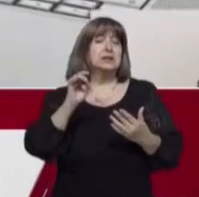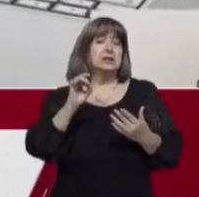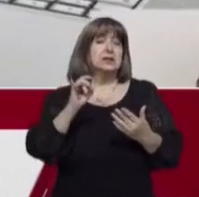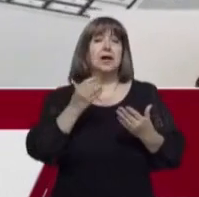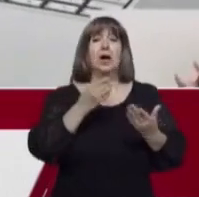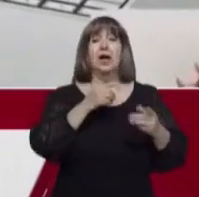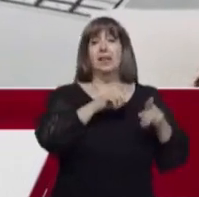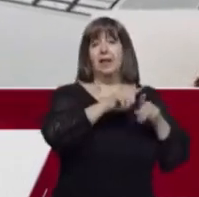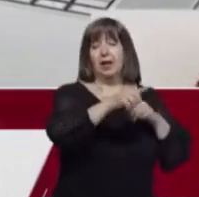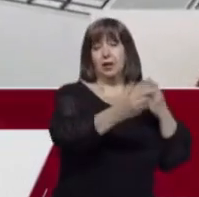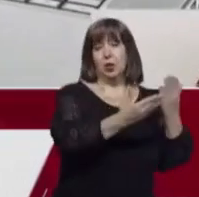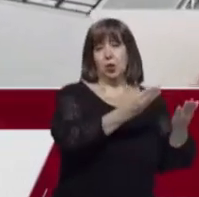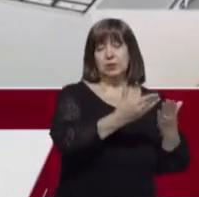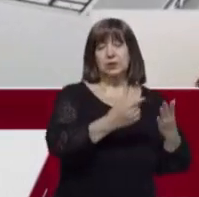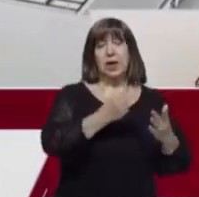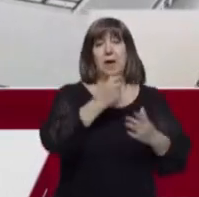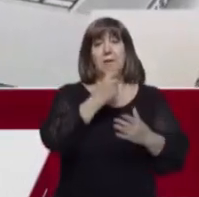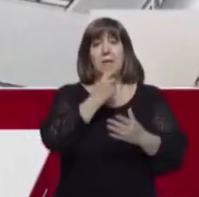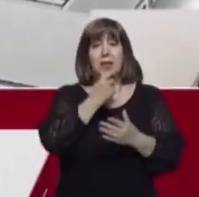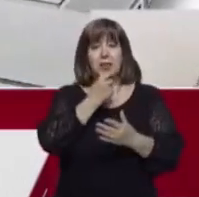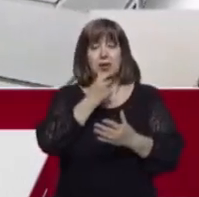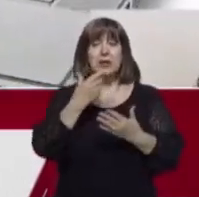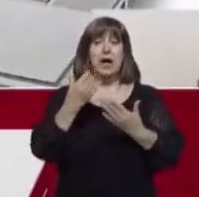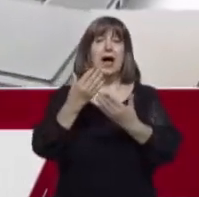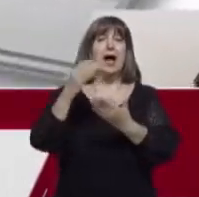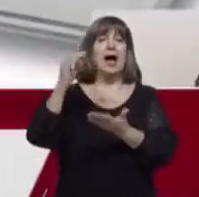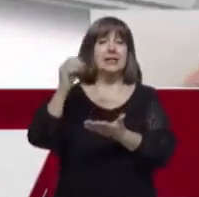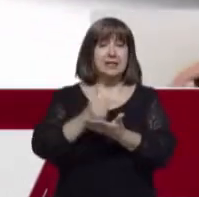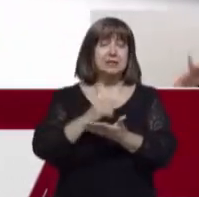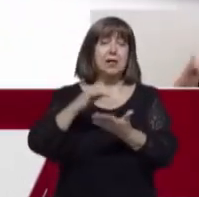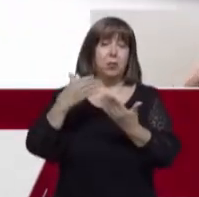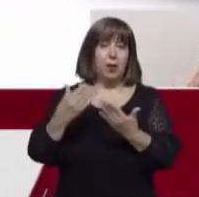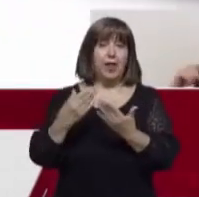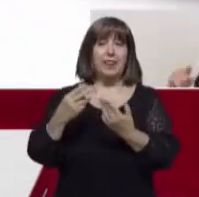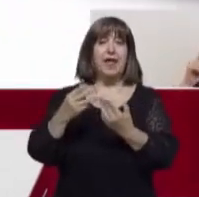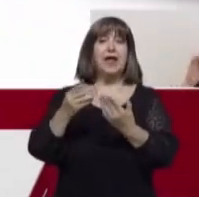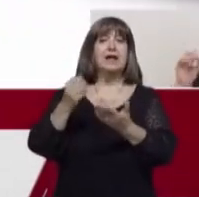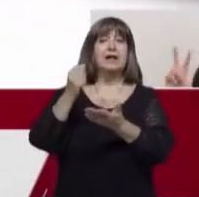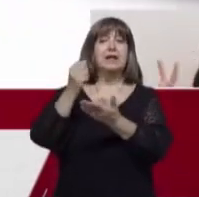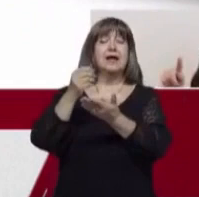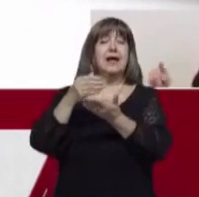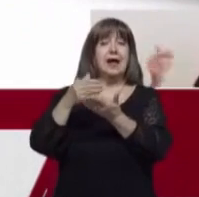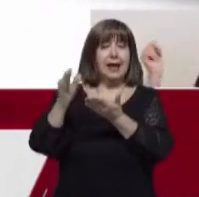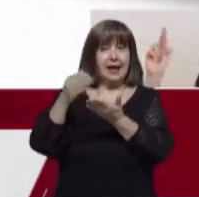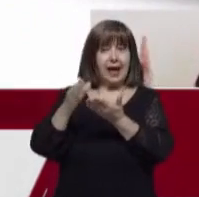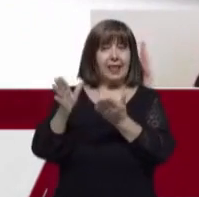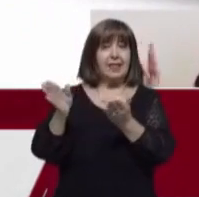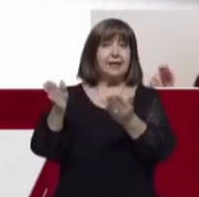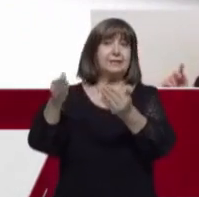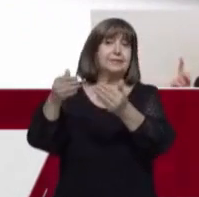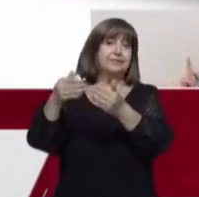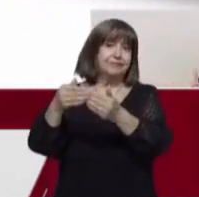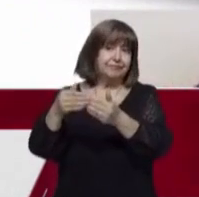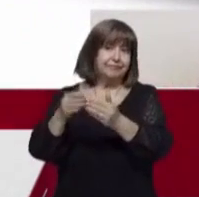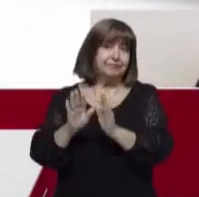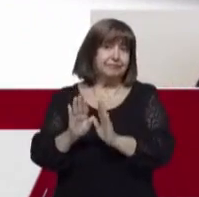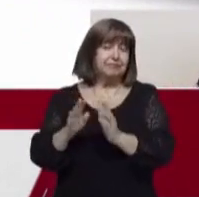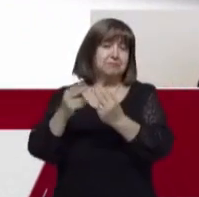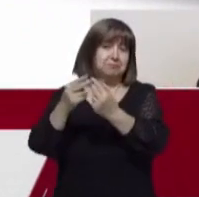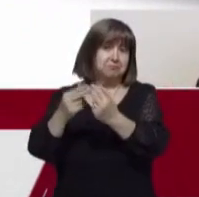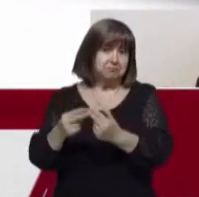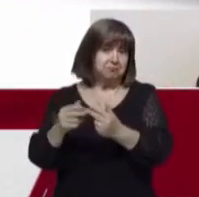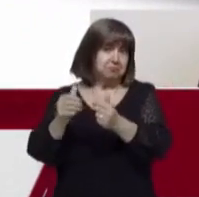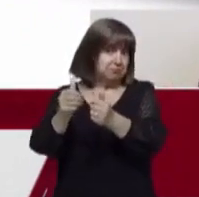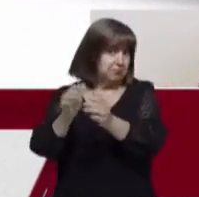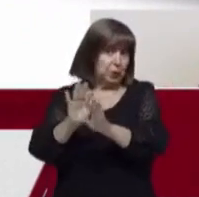esto ya no exista, pero no nos afecta sistemáticamente en lo que es el tema de trabajo, porque se sigue garantizando, por supuesto, con